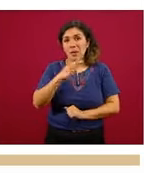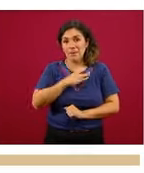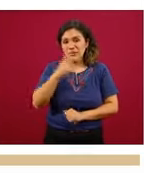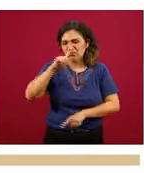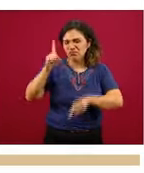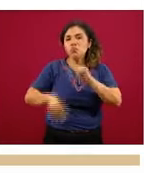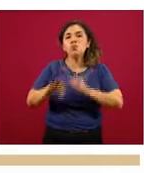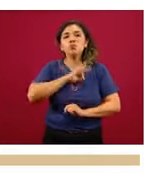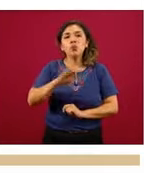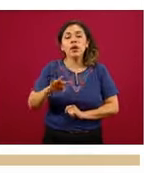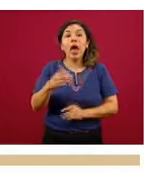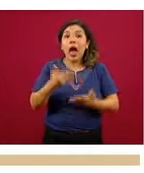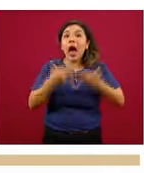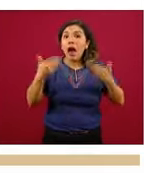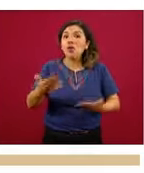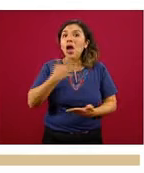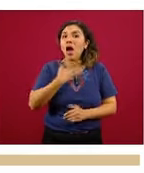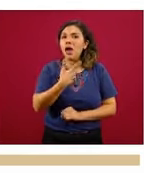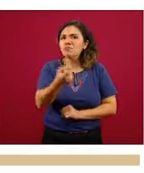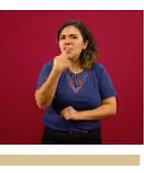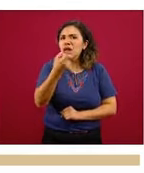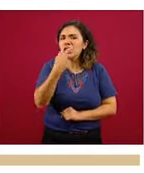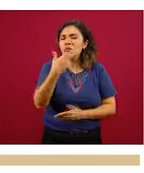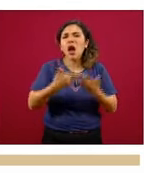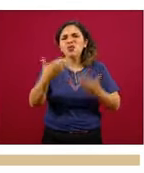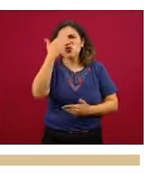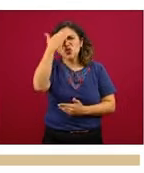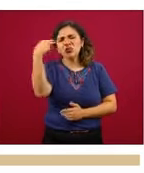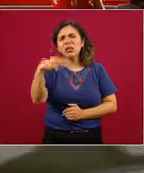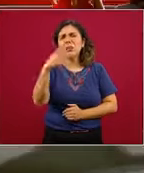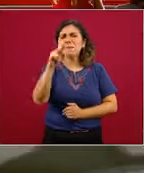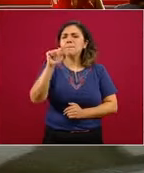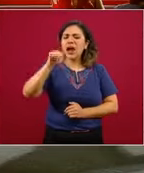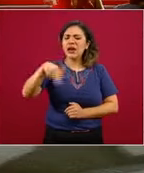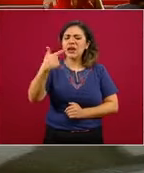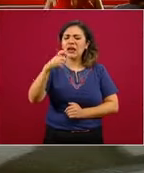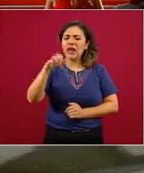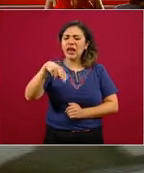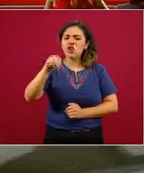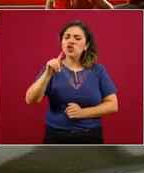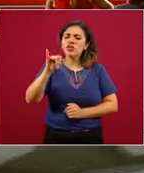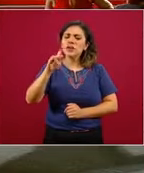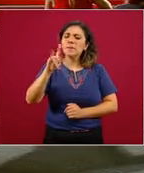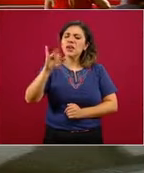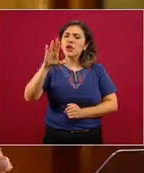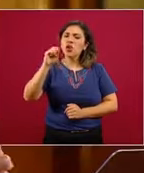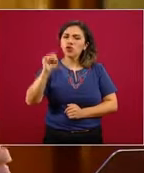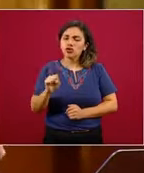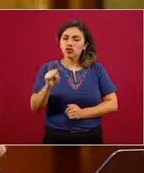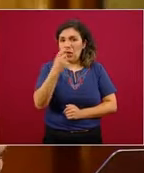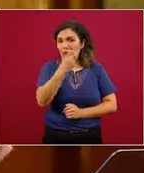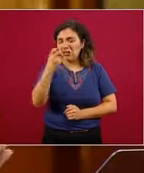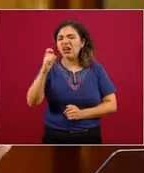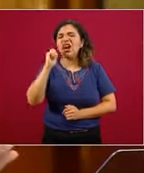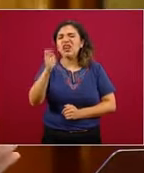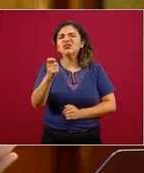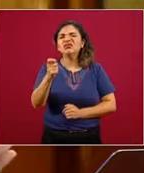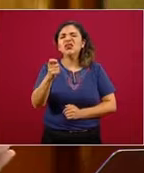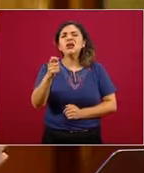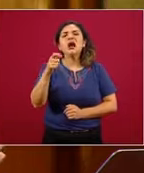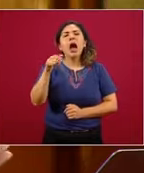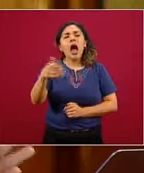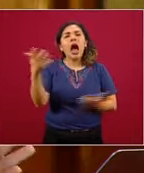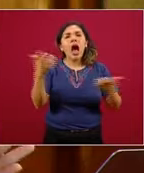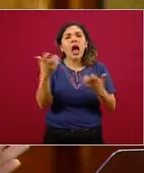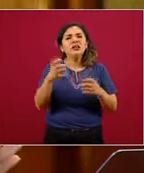C. Y tenemos ahora medicamentos que se conocen como pangenotípicos, panfibróticos, quiere decir que